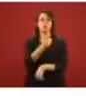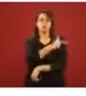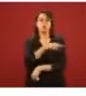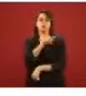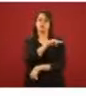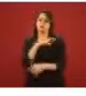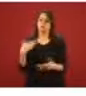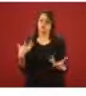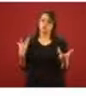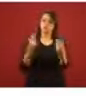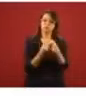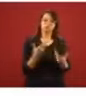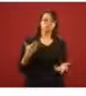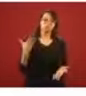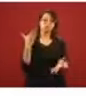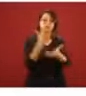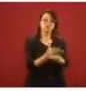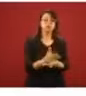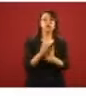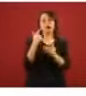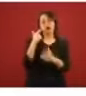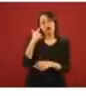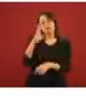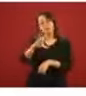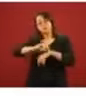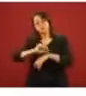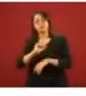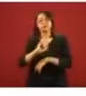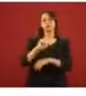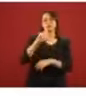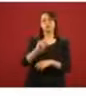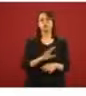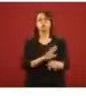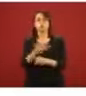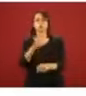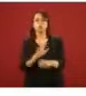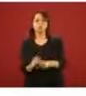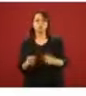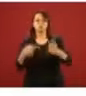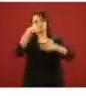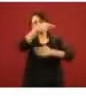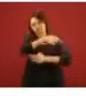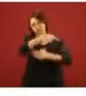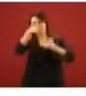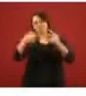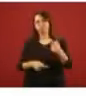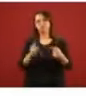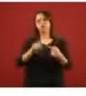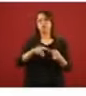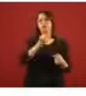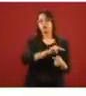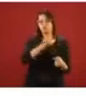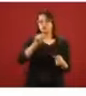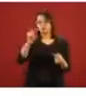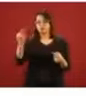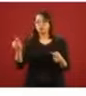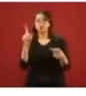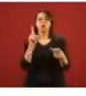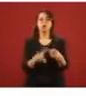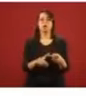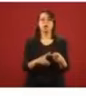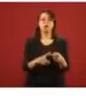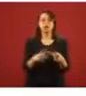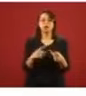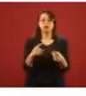que sí lo permitan en esa segunda ocasión, es distribuidora de gas en Huetamo, Michoacán, Veragás del Golfo,